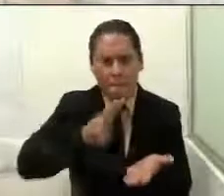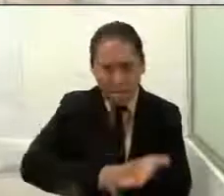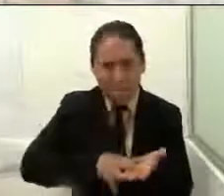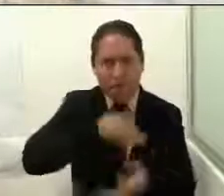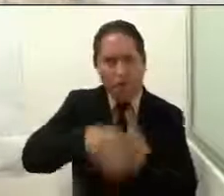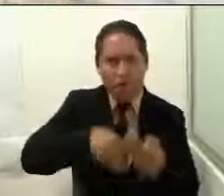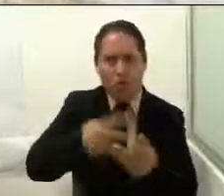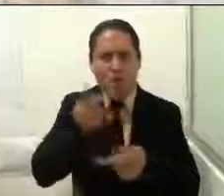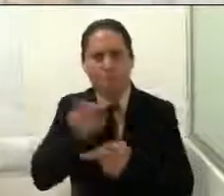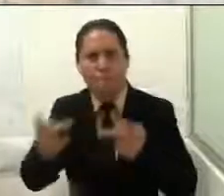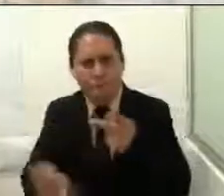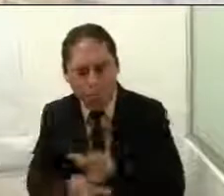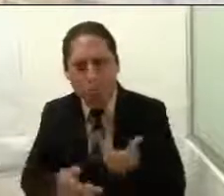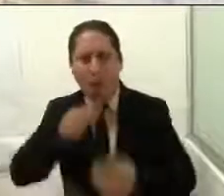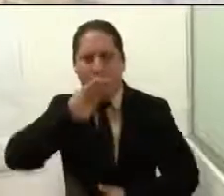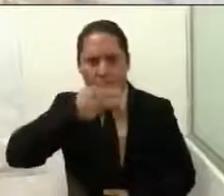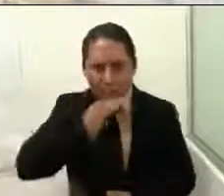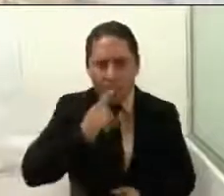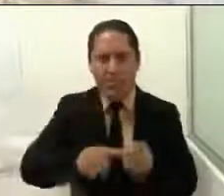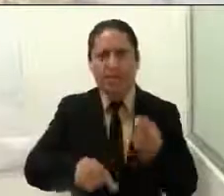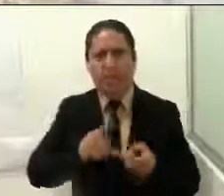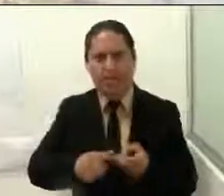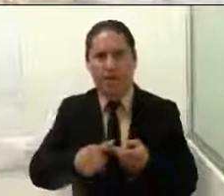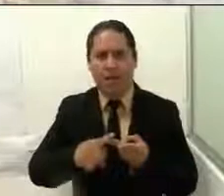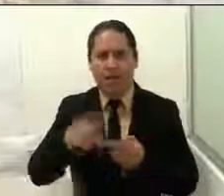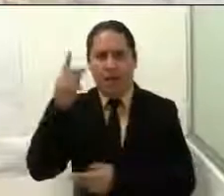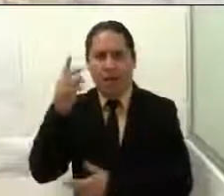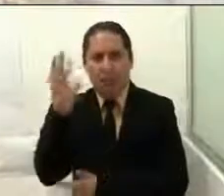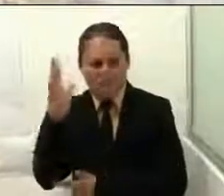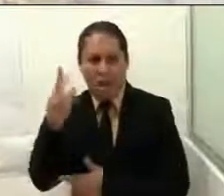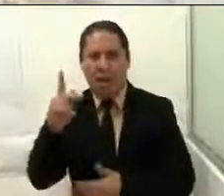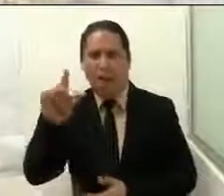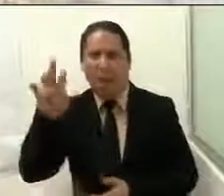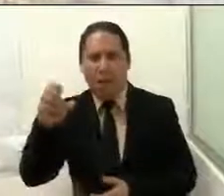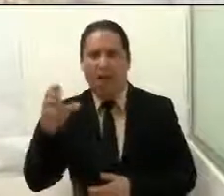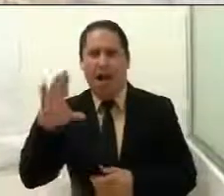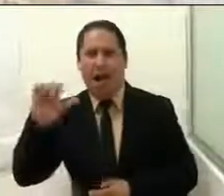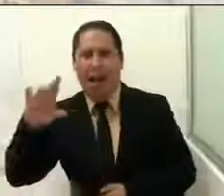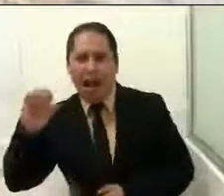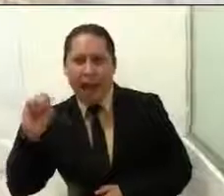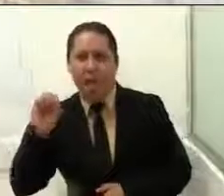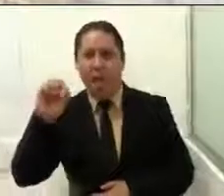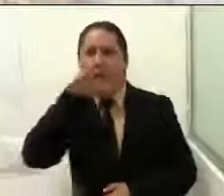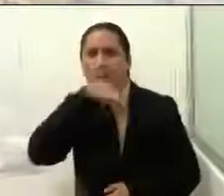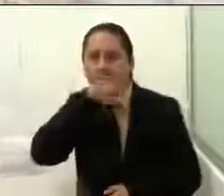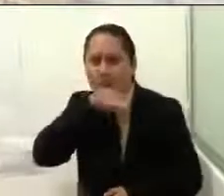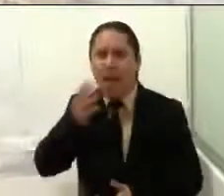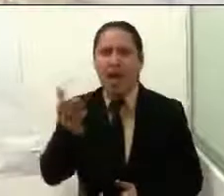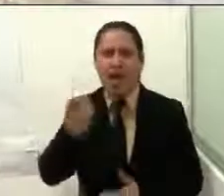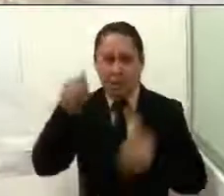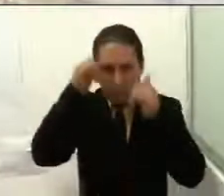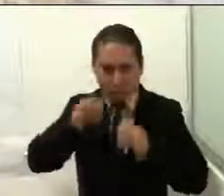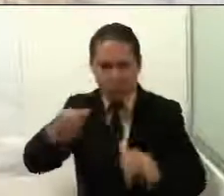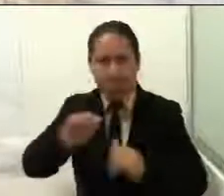producto maíz palma de aceite cacao mango y la ganadería